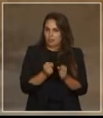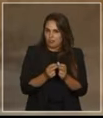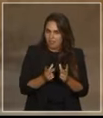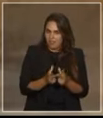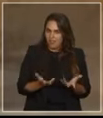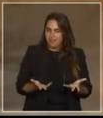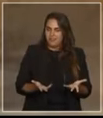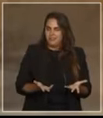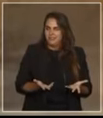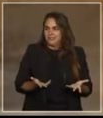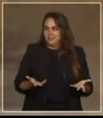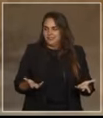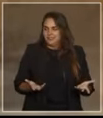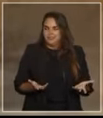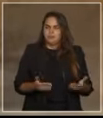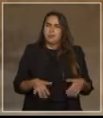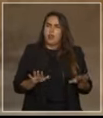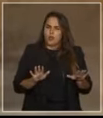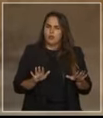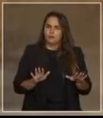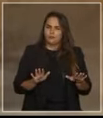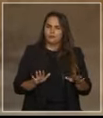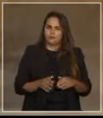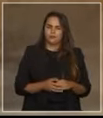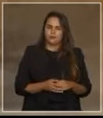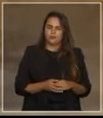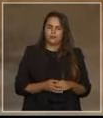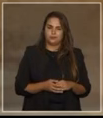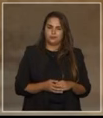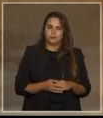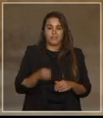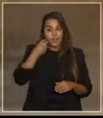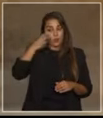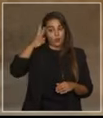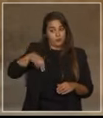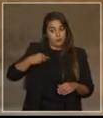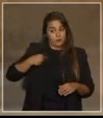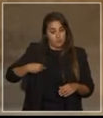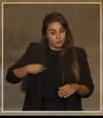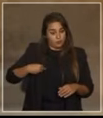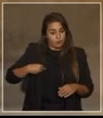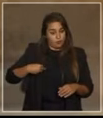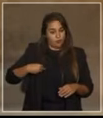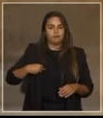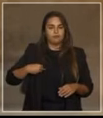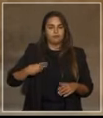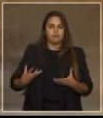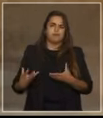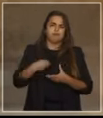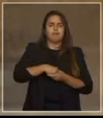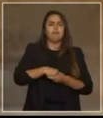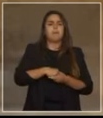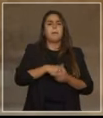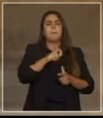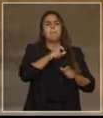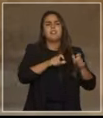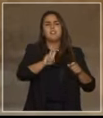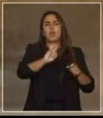social, pero en este reconocimiento queremos incluir también a otras muchas